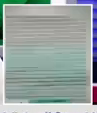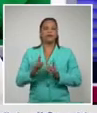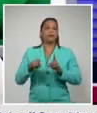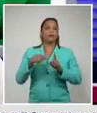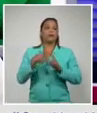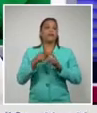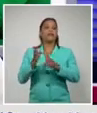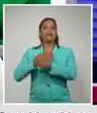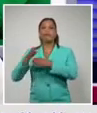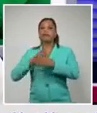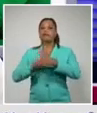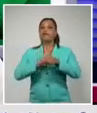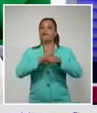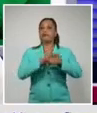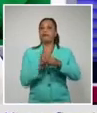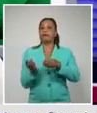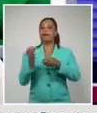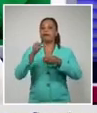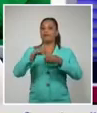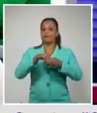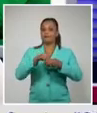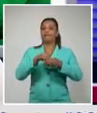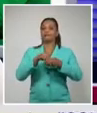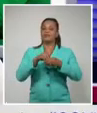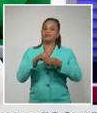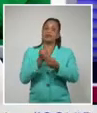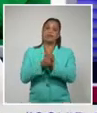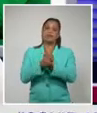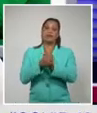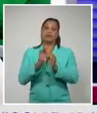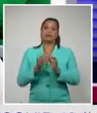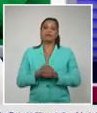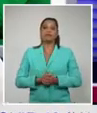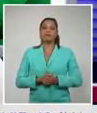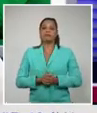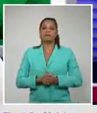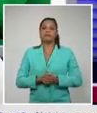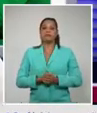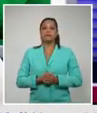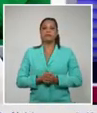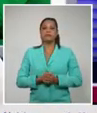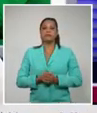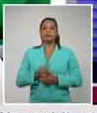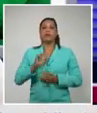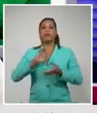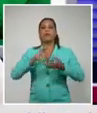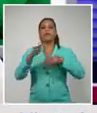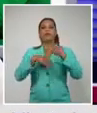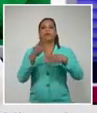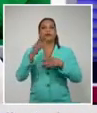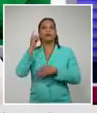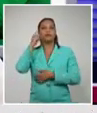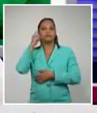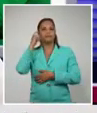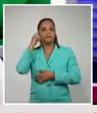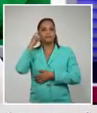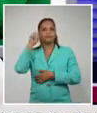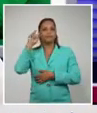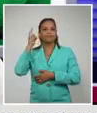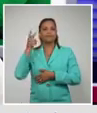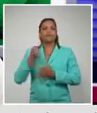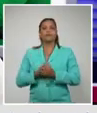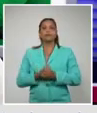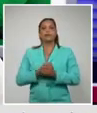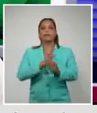de comorbilidades que la hacían muy vulnerable. Estamos hablando de un retraso mental severo, hipertensión